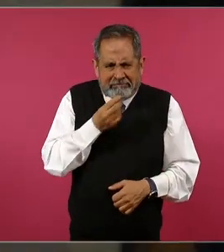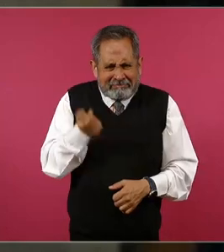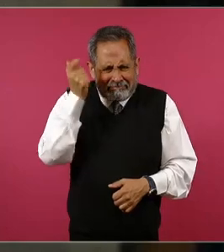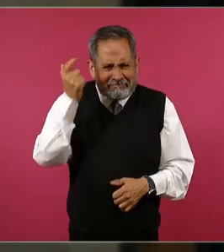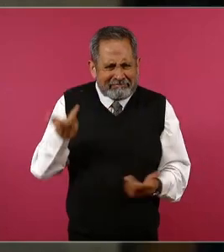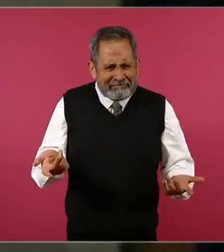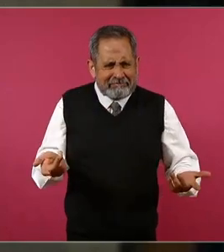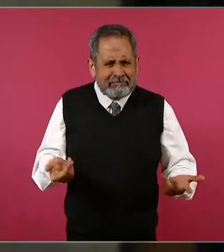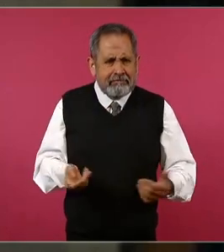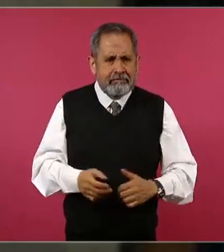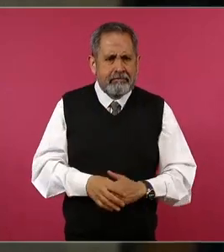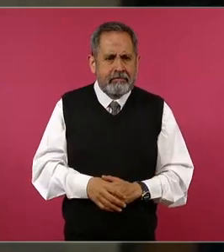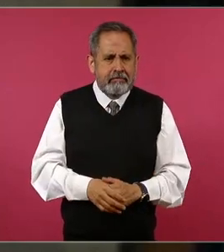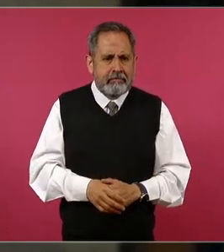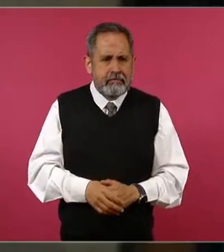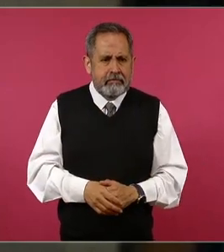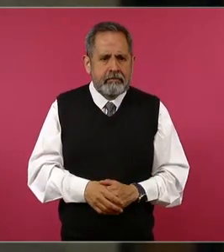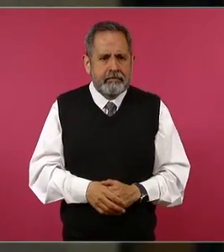porque